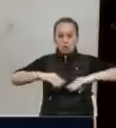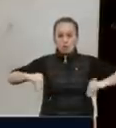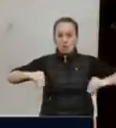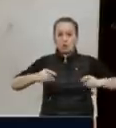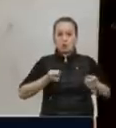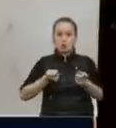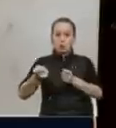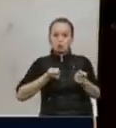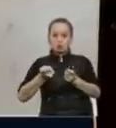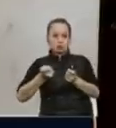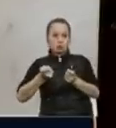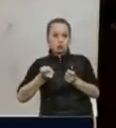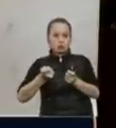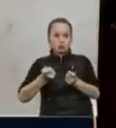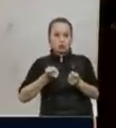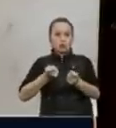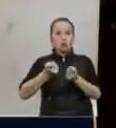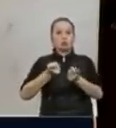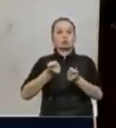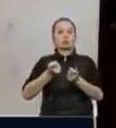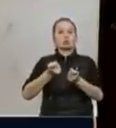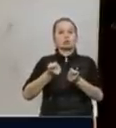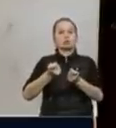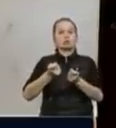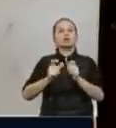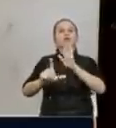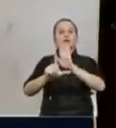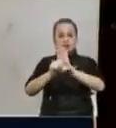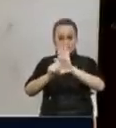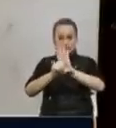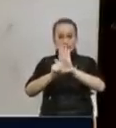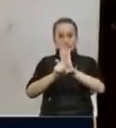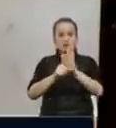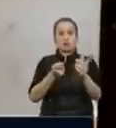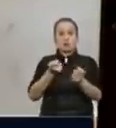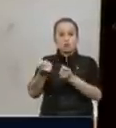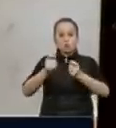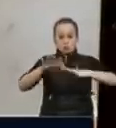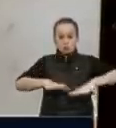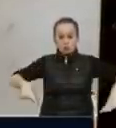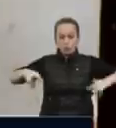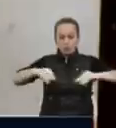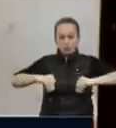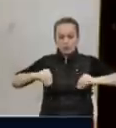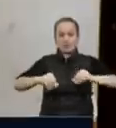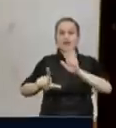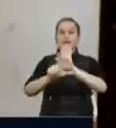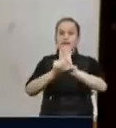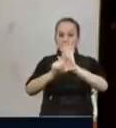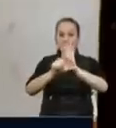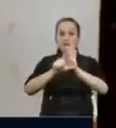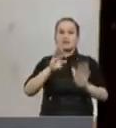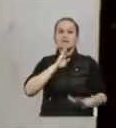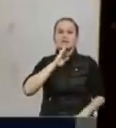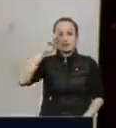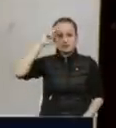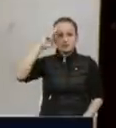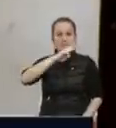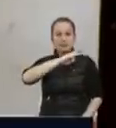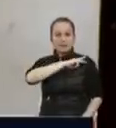no es control, es control ilegal, porque el control del territorio es el legítimo que tienen las Fuerzas